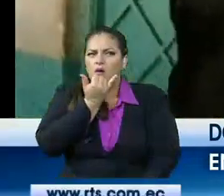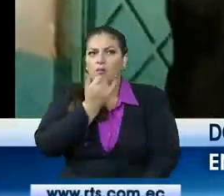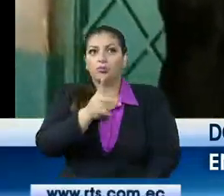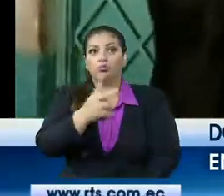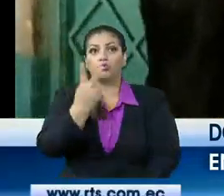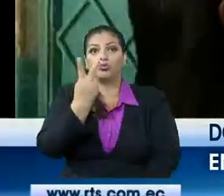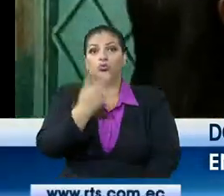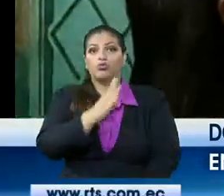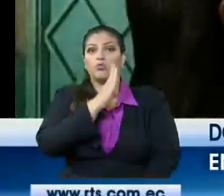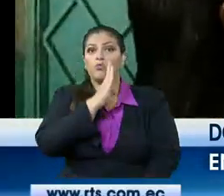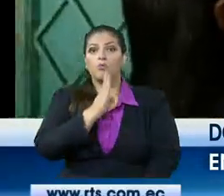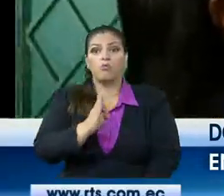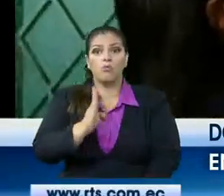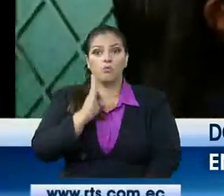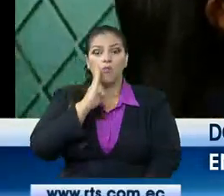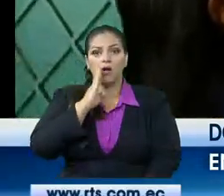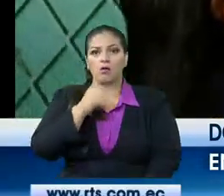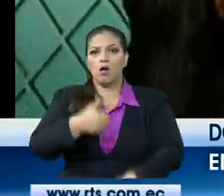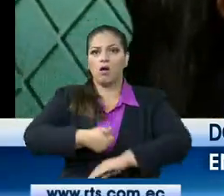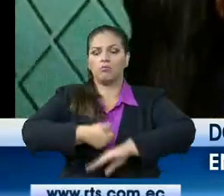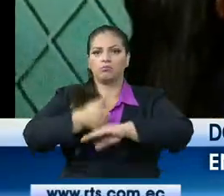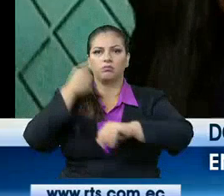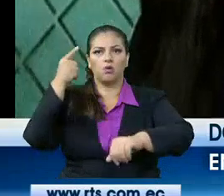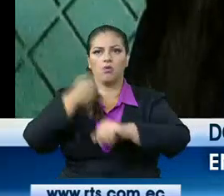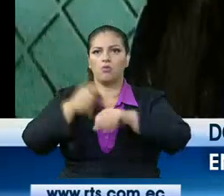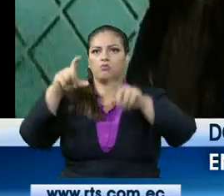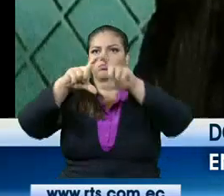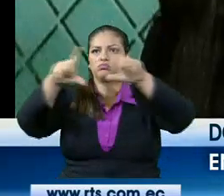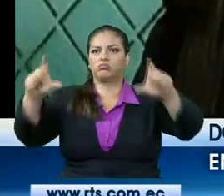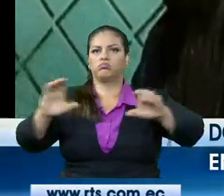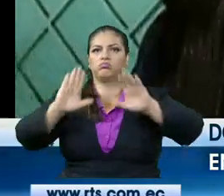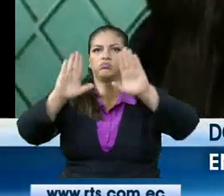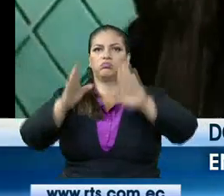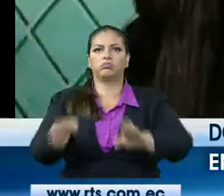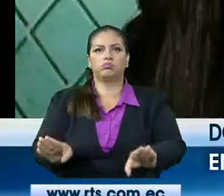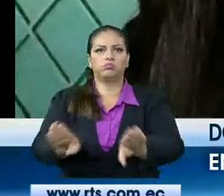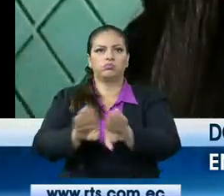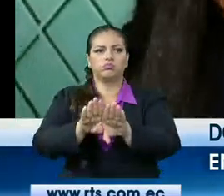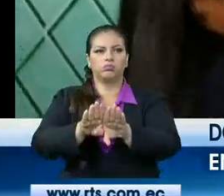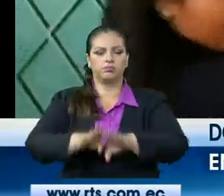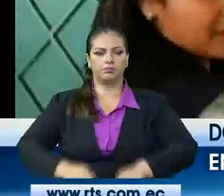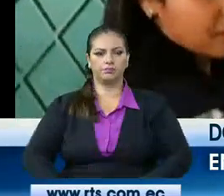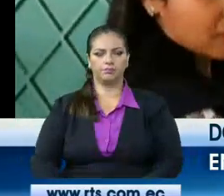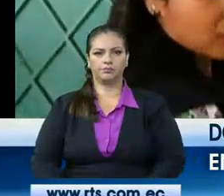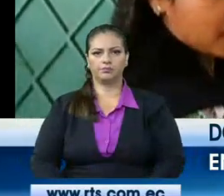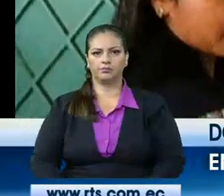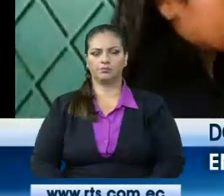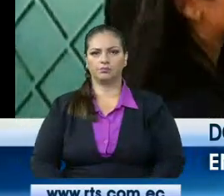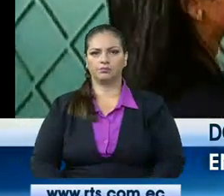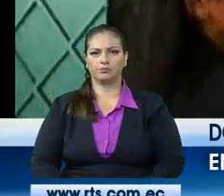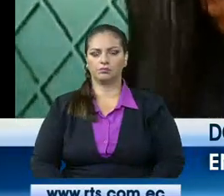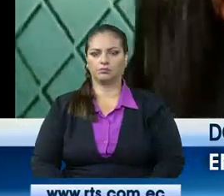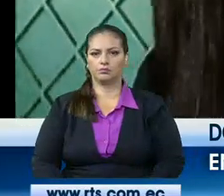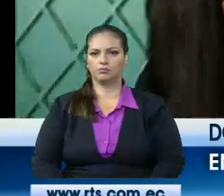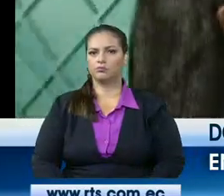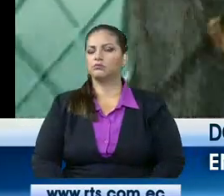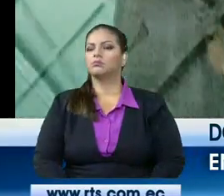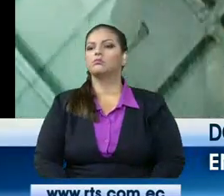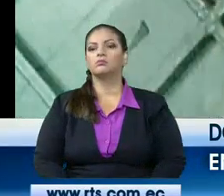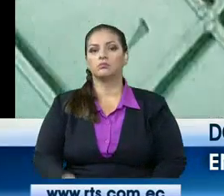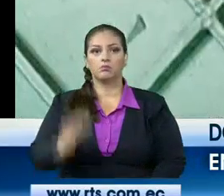no cumplían con ciertos requerimientos. Porque tienen chicas trabajando en una condición migratoria irregular. Esa es una causal